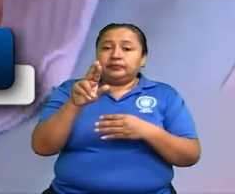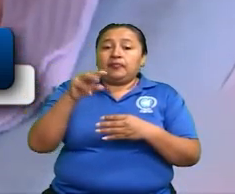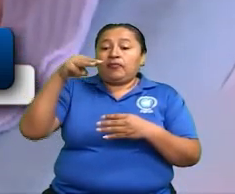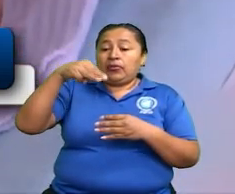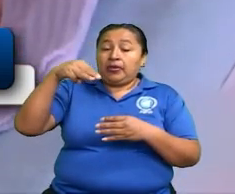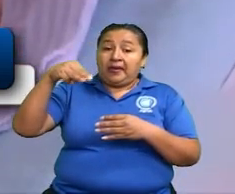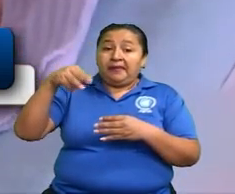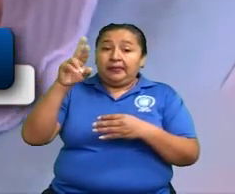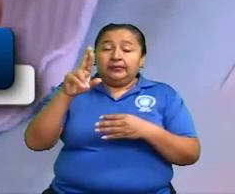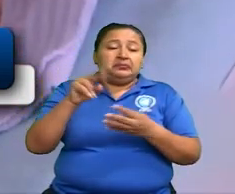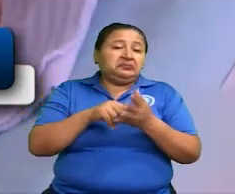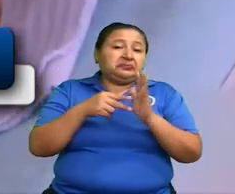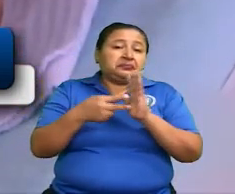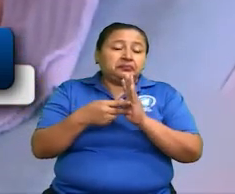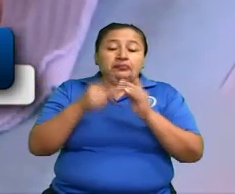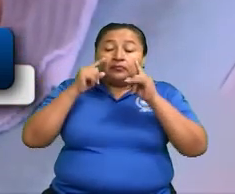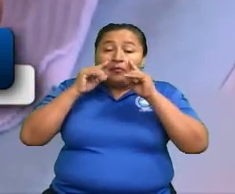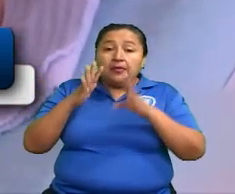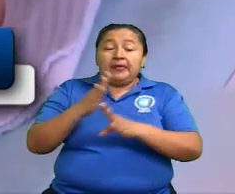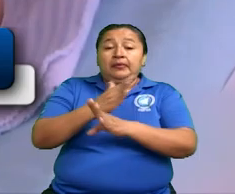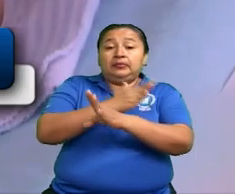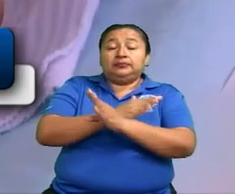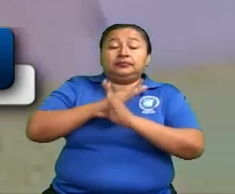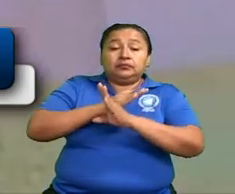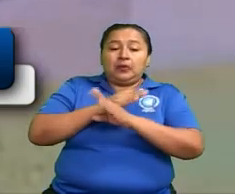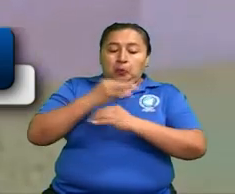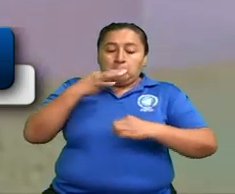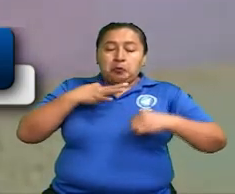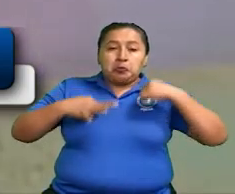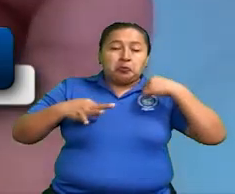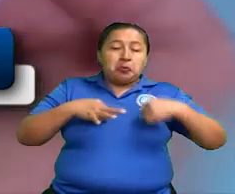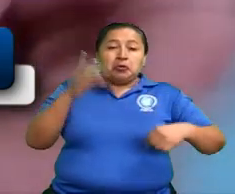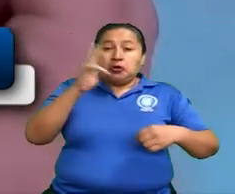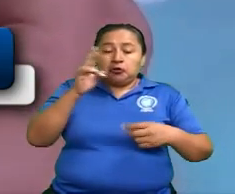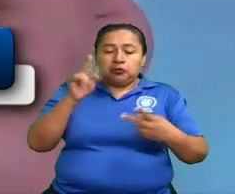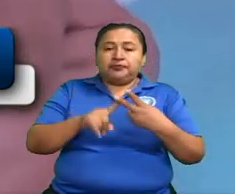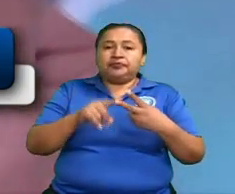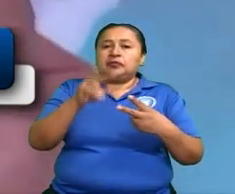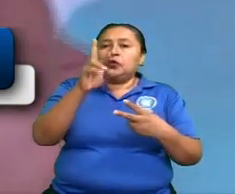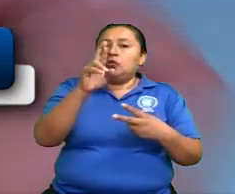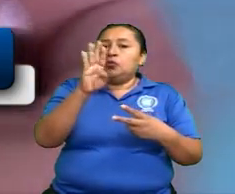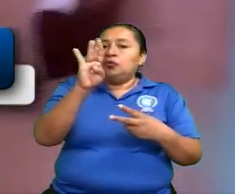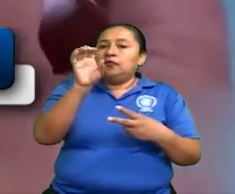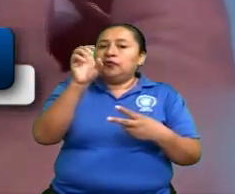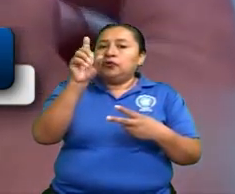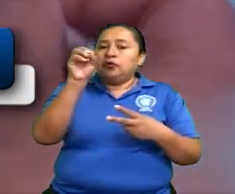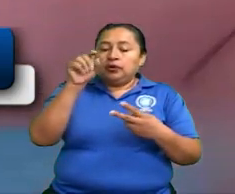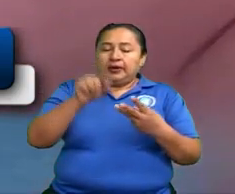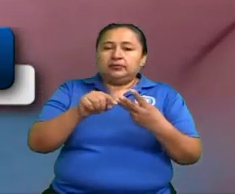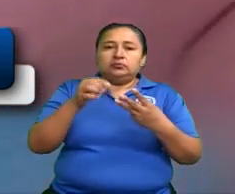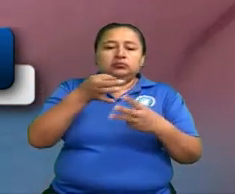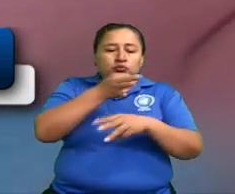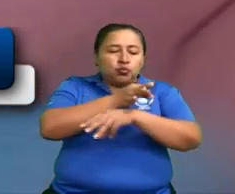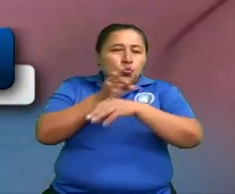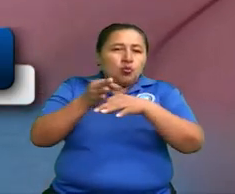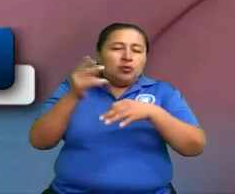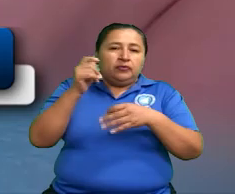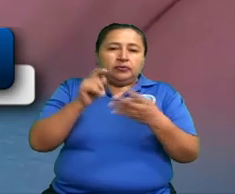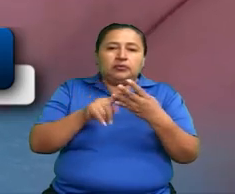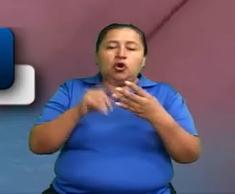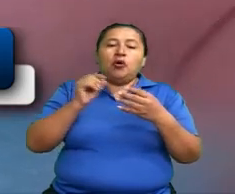MMR previene lo que es sarampión, rubiola y parotiditis,